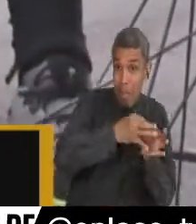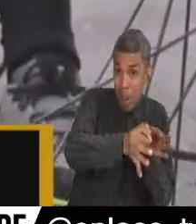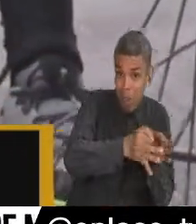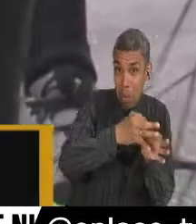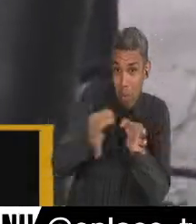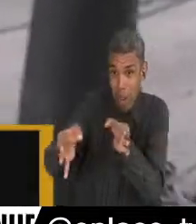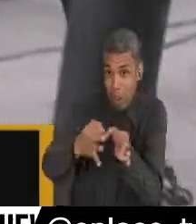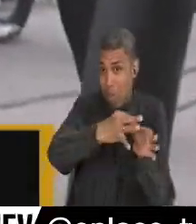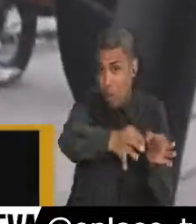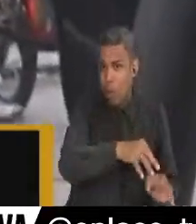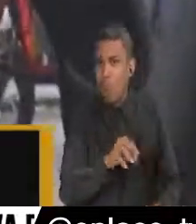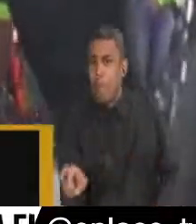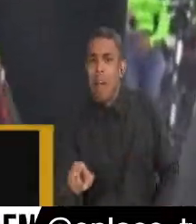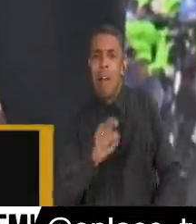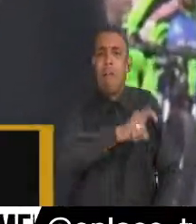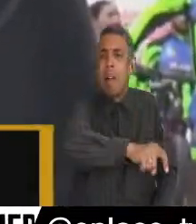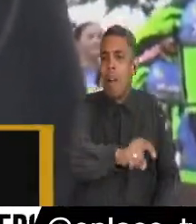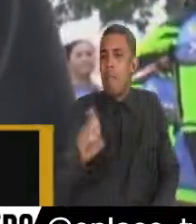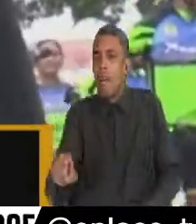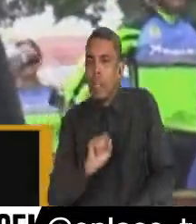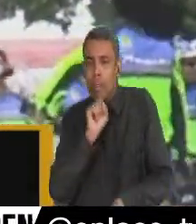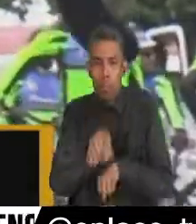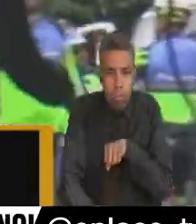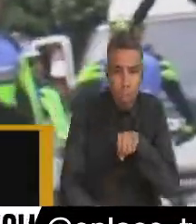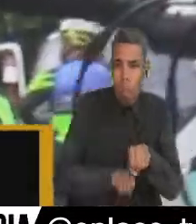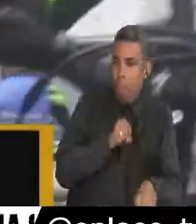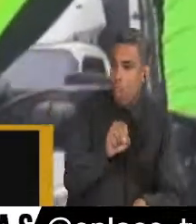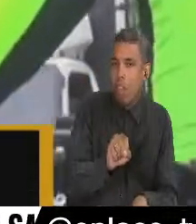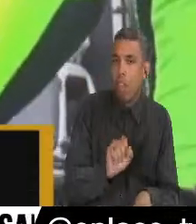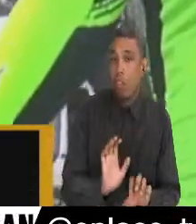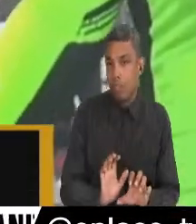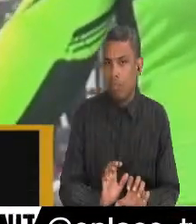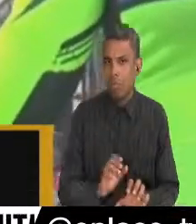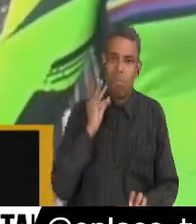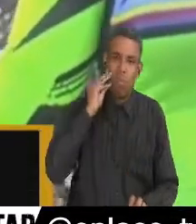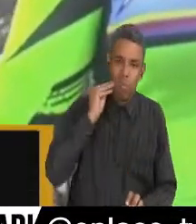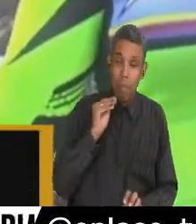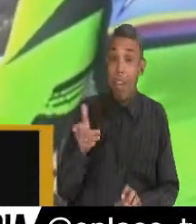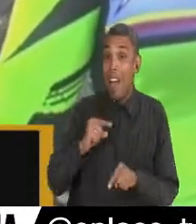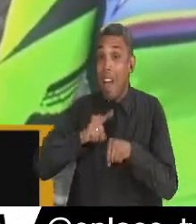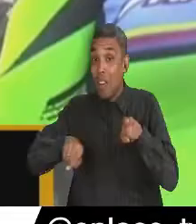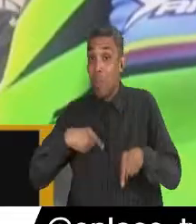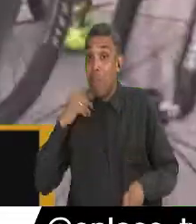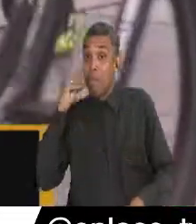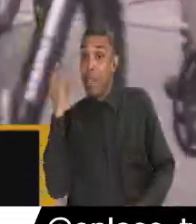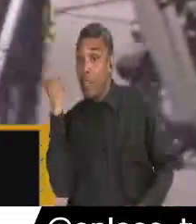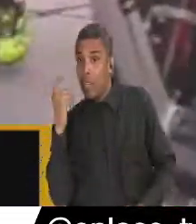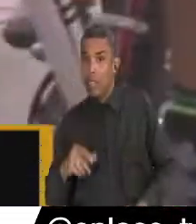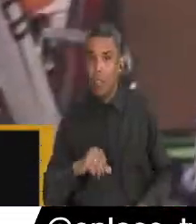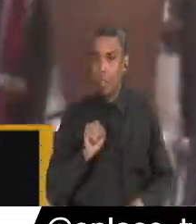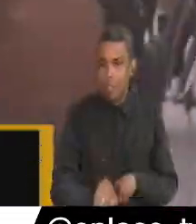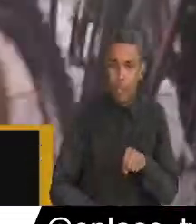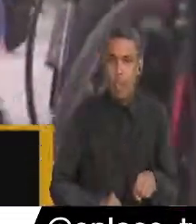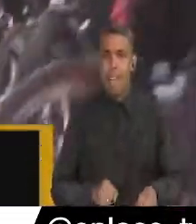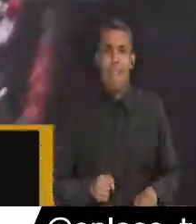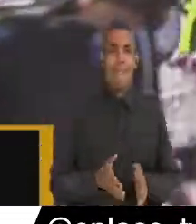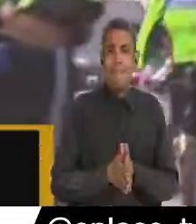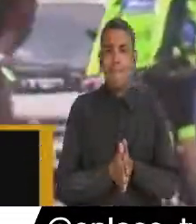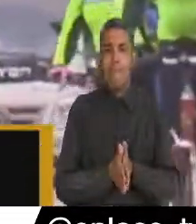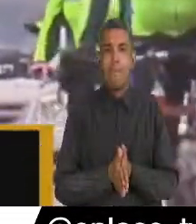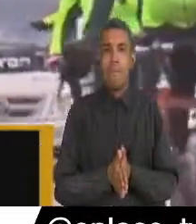10 personas que es primera vez. Esas son las más ansiosas, pero las que tienen, las ve uno con muchas ganas. Con una oración de parte de una